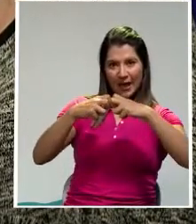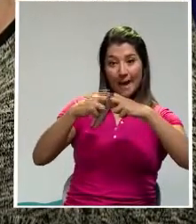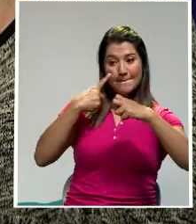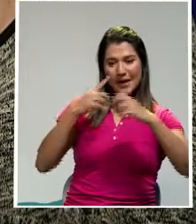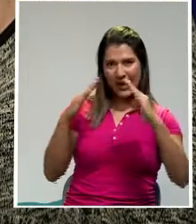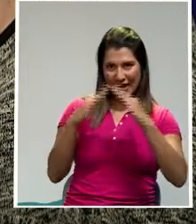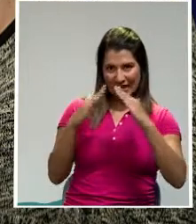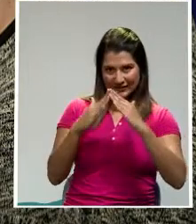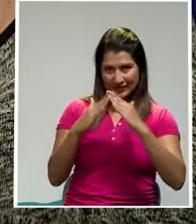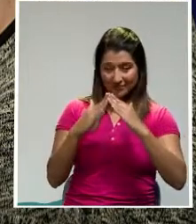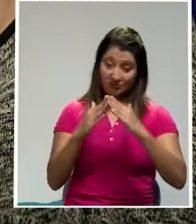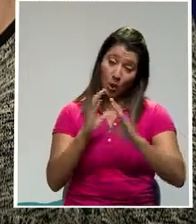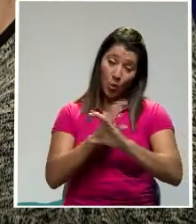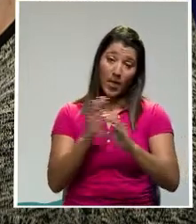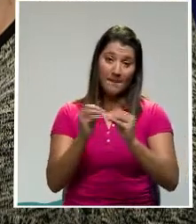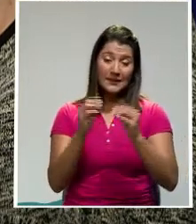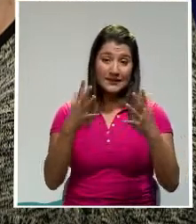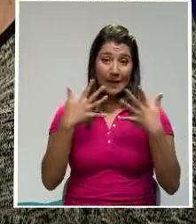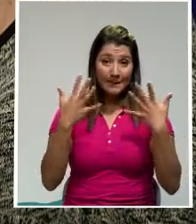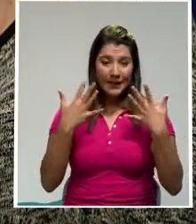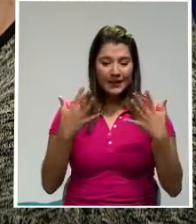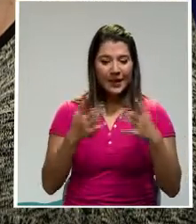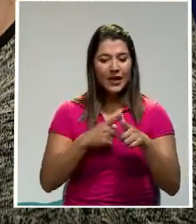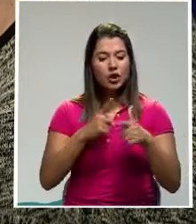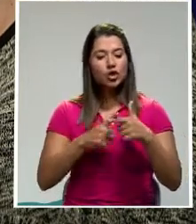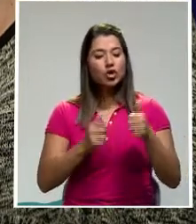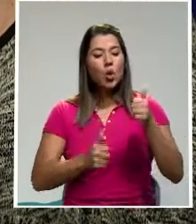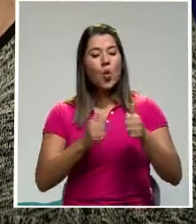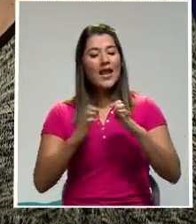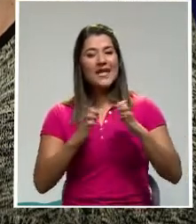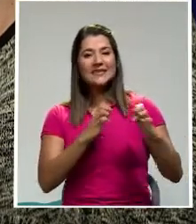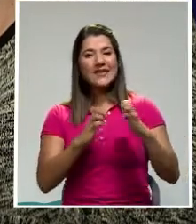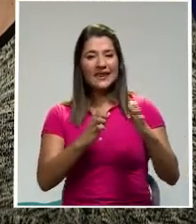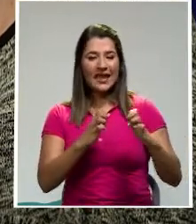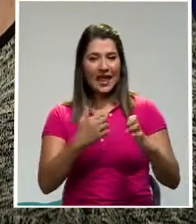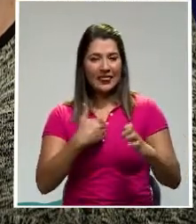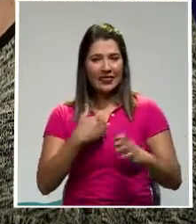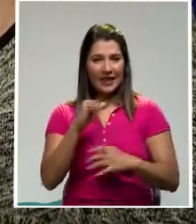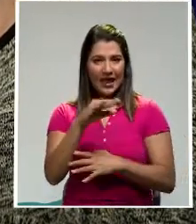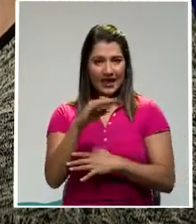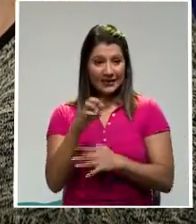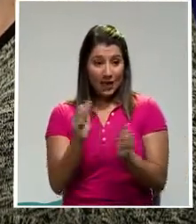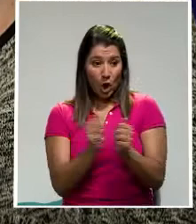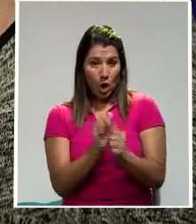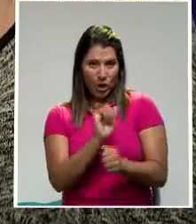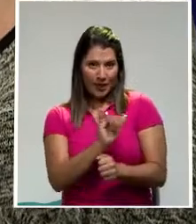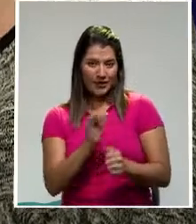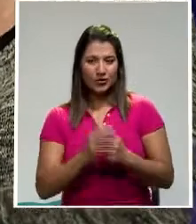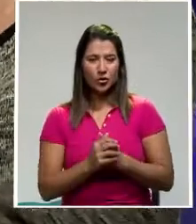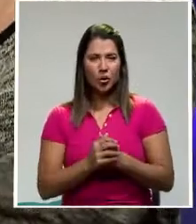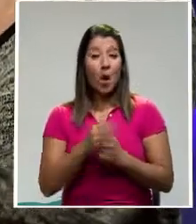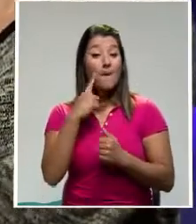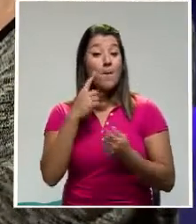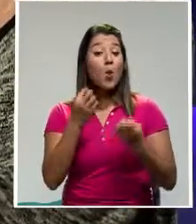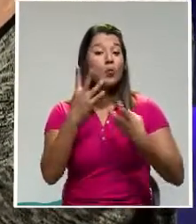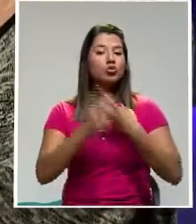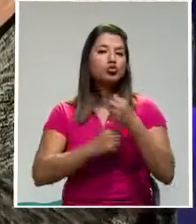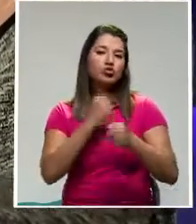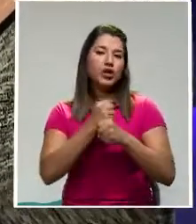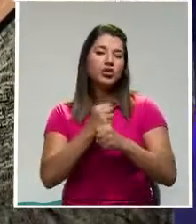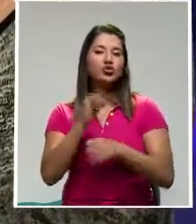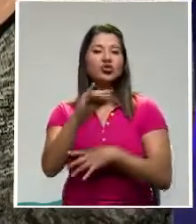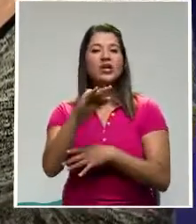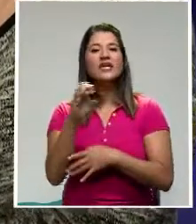¿Cuál es el rumbo estratégico que debe tomar el ICE? Digamos, durante muchos años el lema del ICE